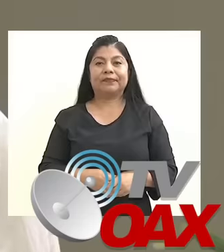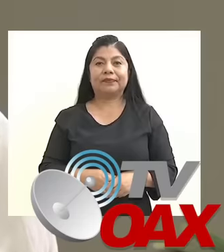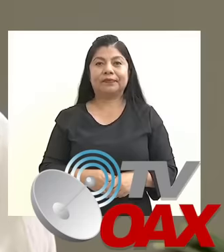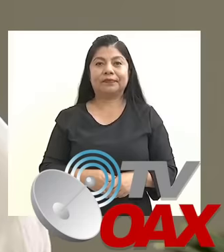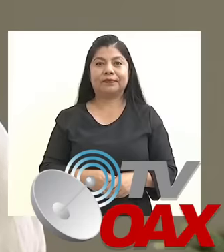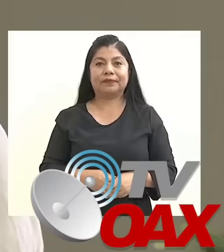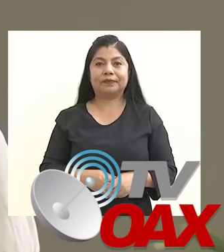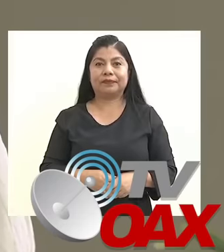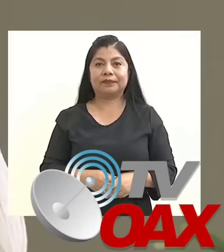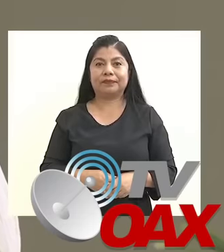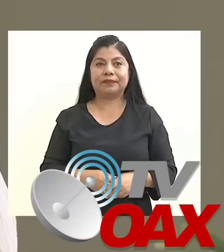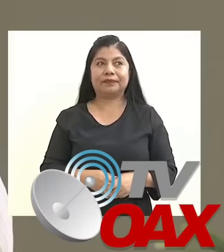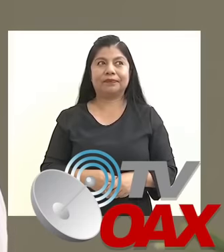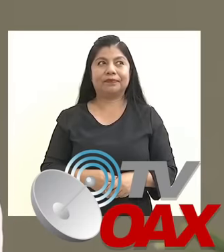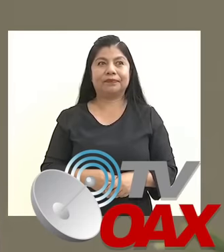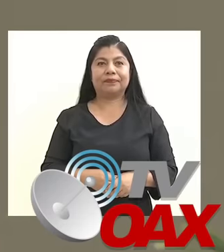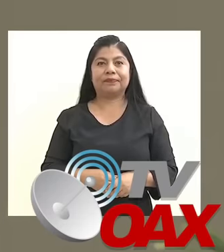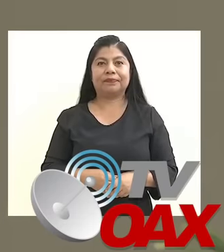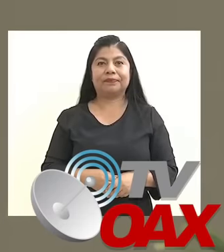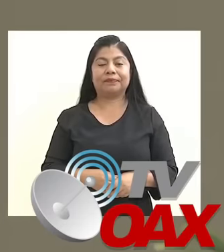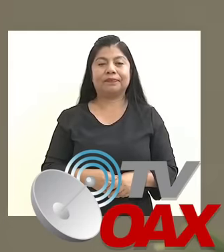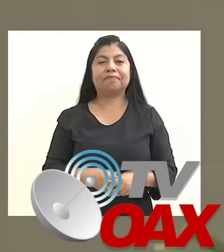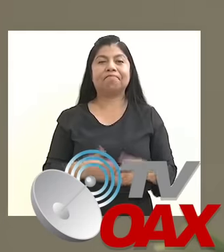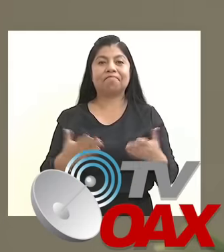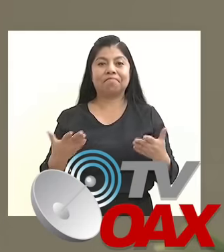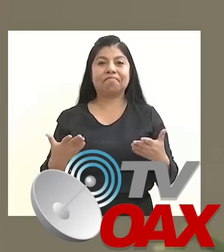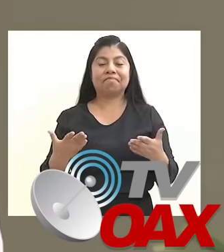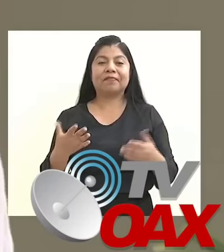el general Vallejo es también